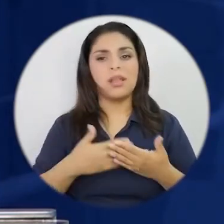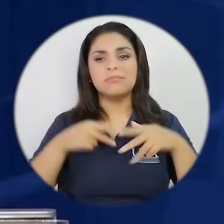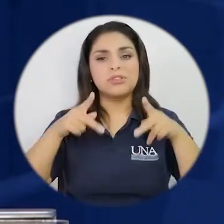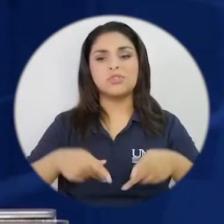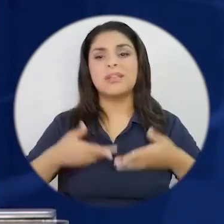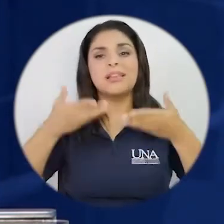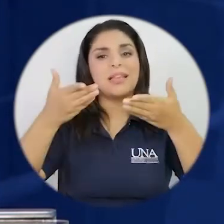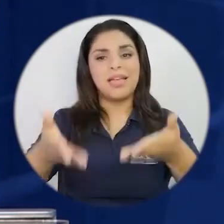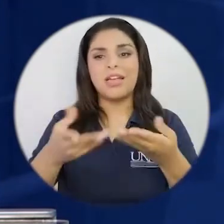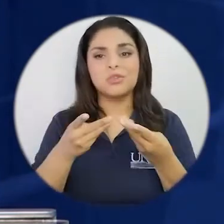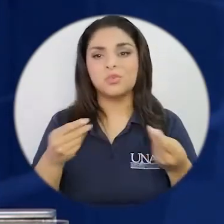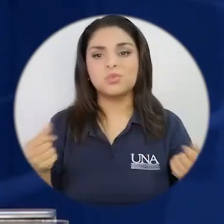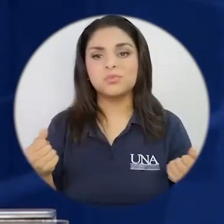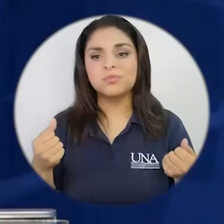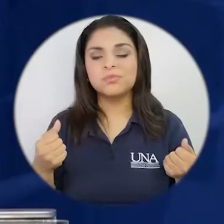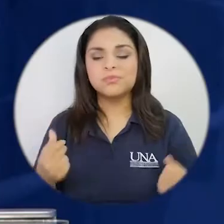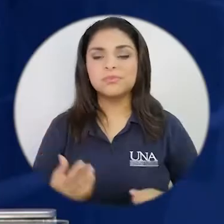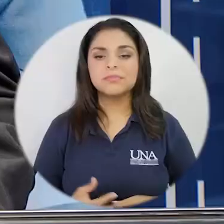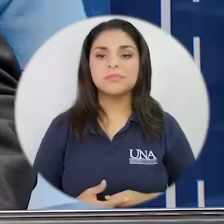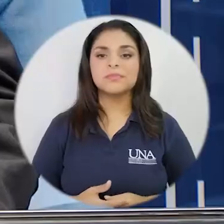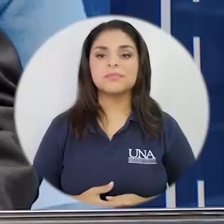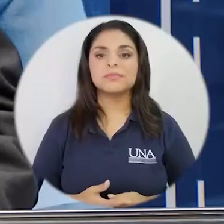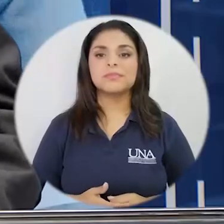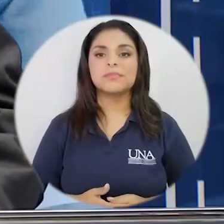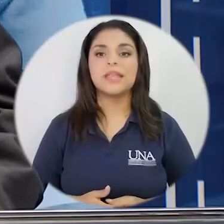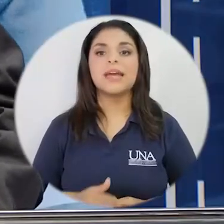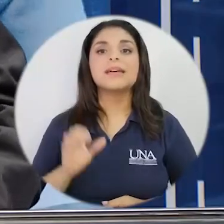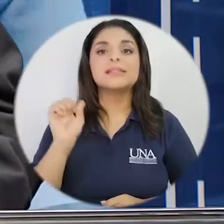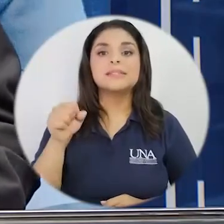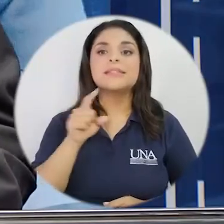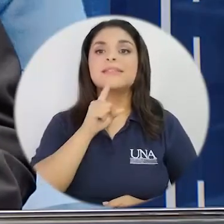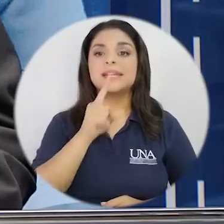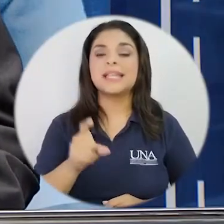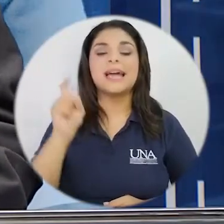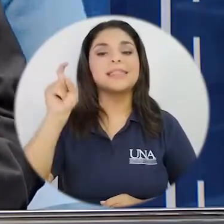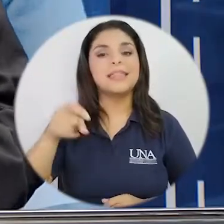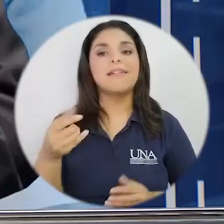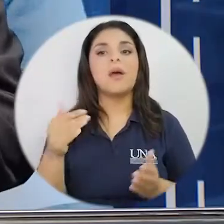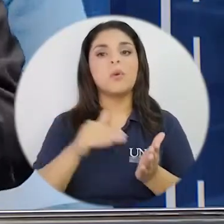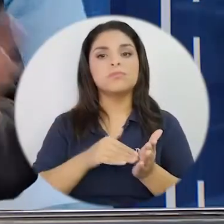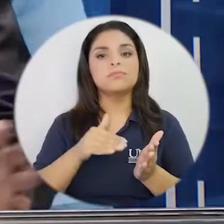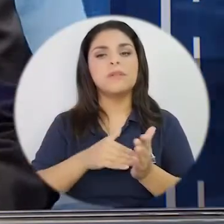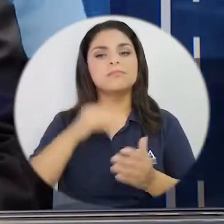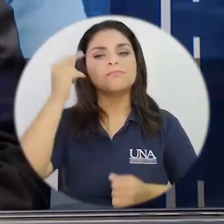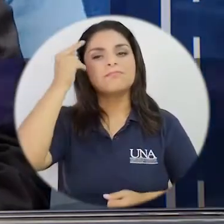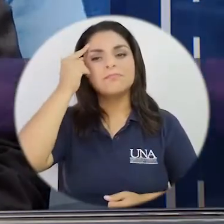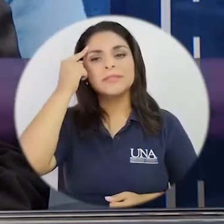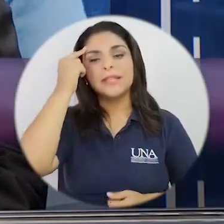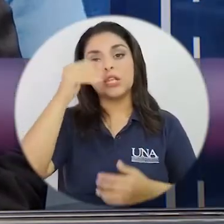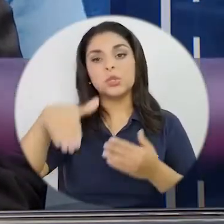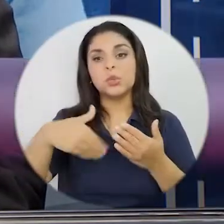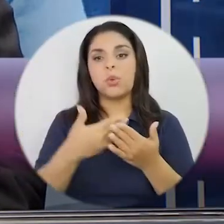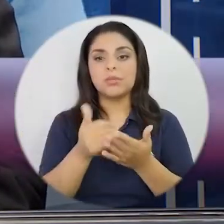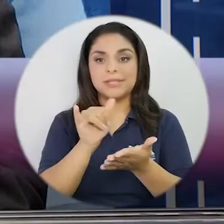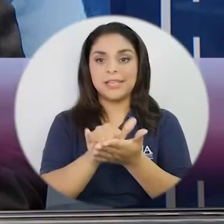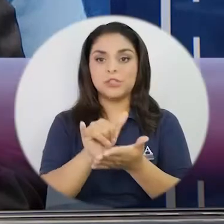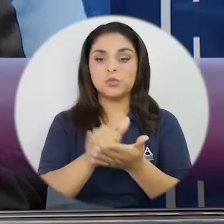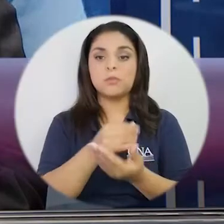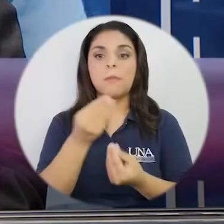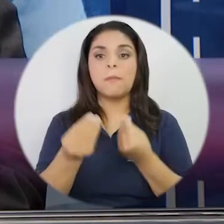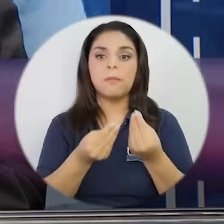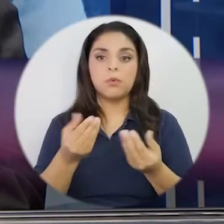dan una solución a todas las personas. Sí, definitivamente se tiene que repensar todos estos